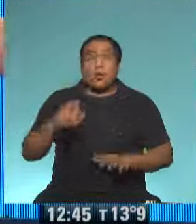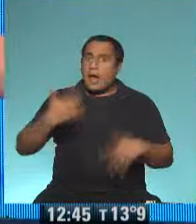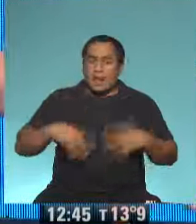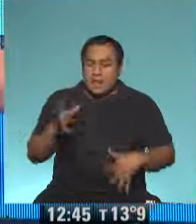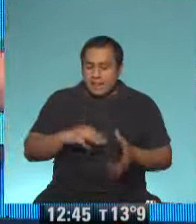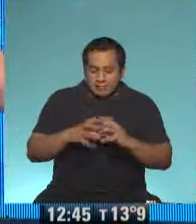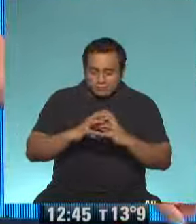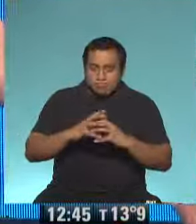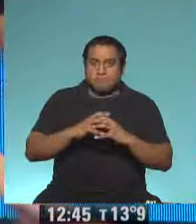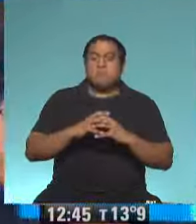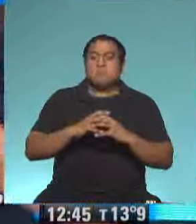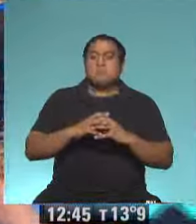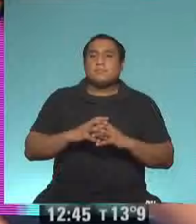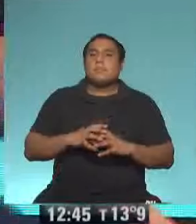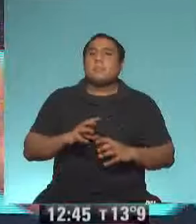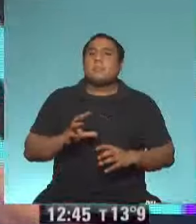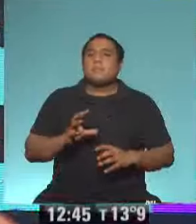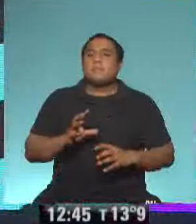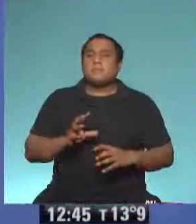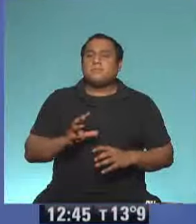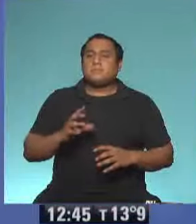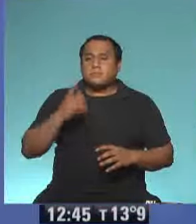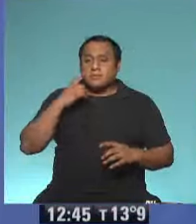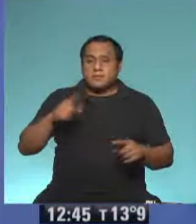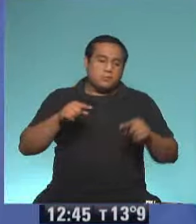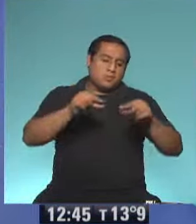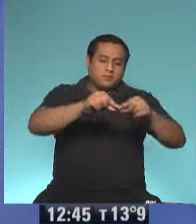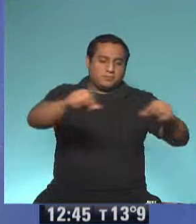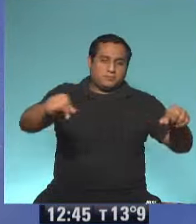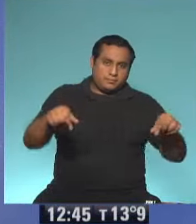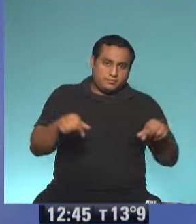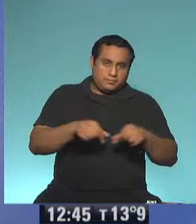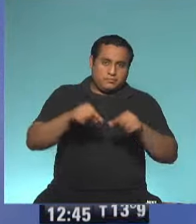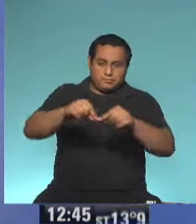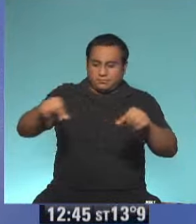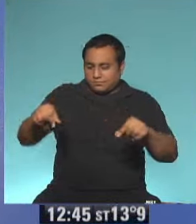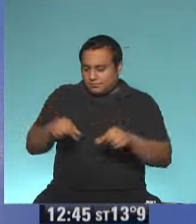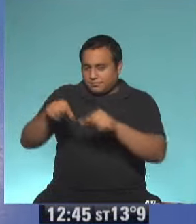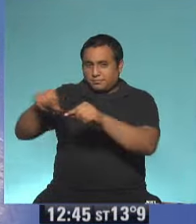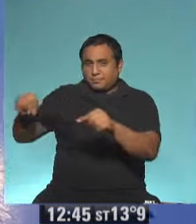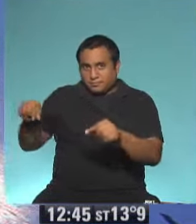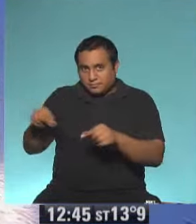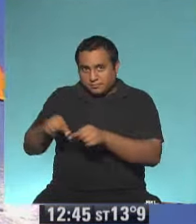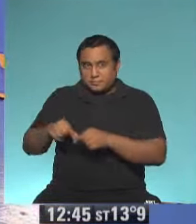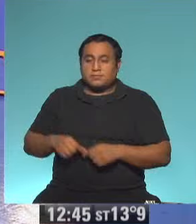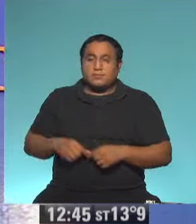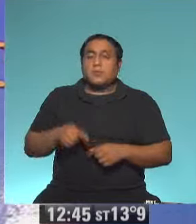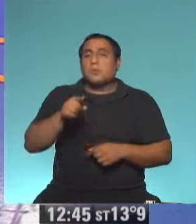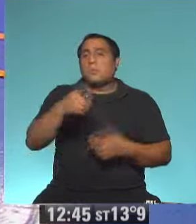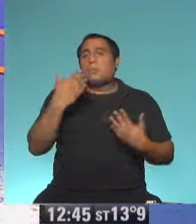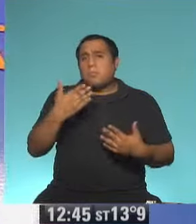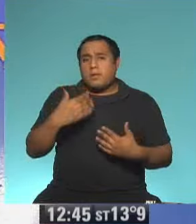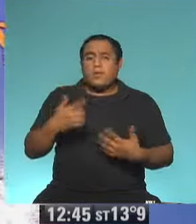rapidito. Sí. Y yo te dije como si fueran aros que usamos en la escuela, yo armé esto con mamá Eva. En casa podemos usar